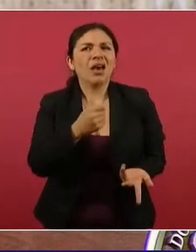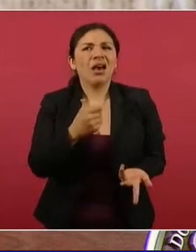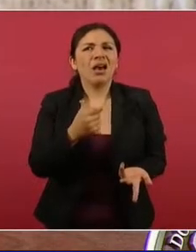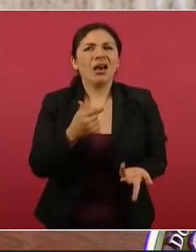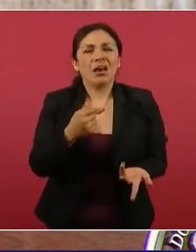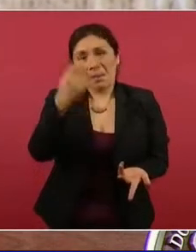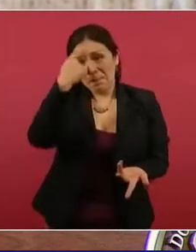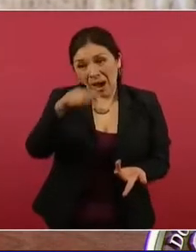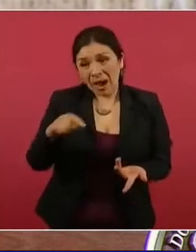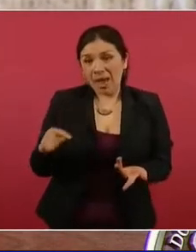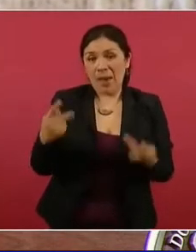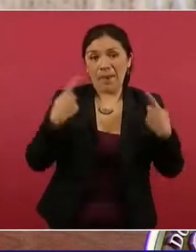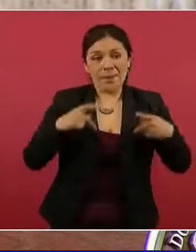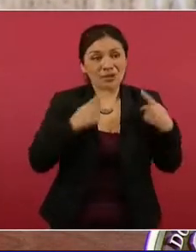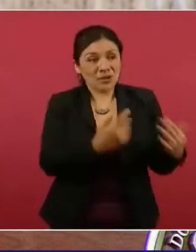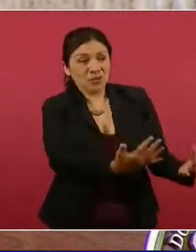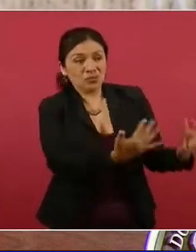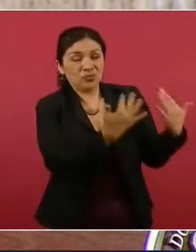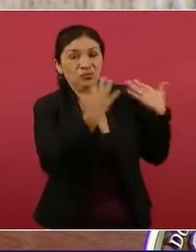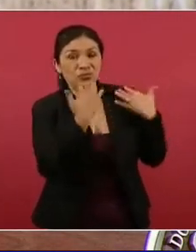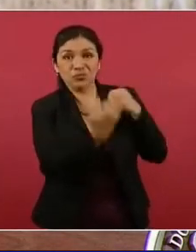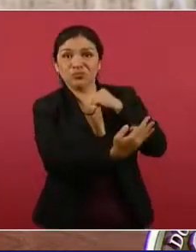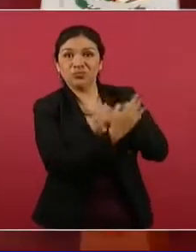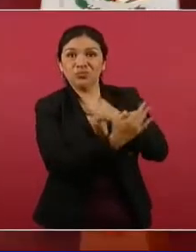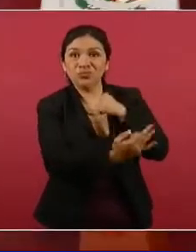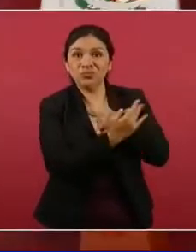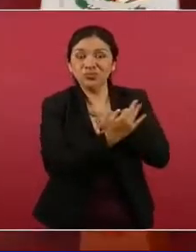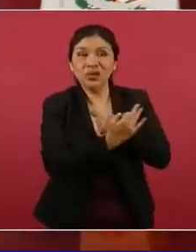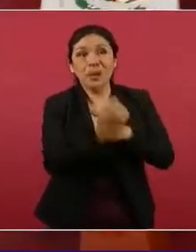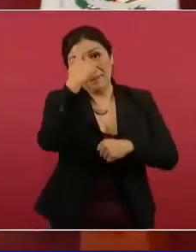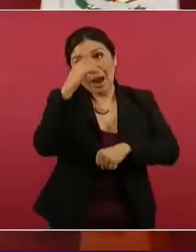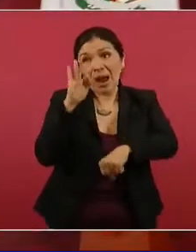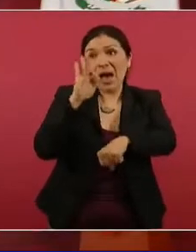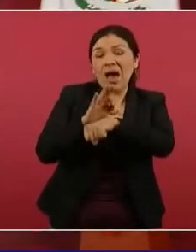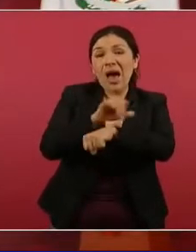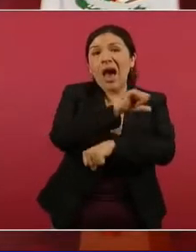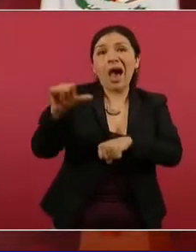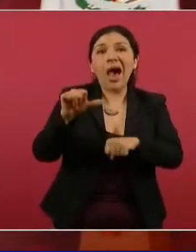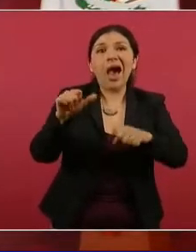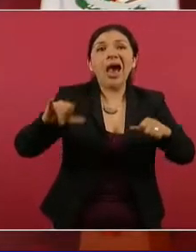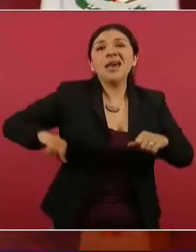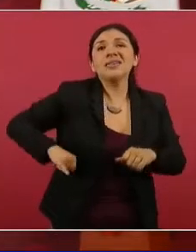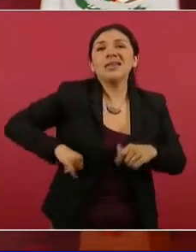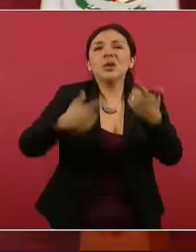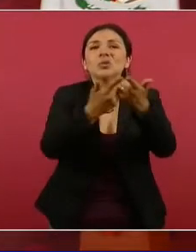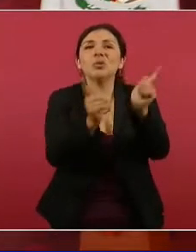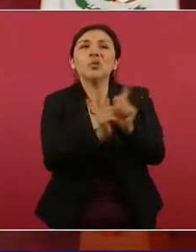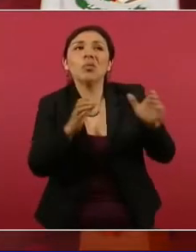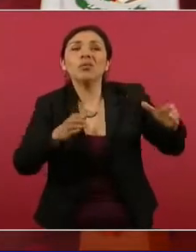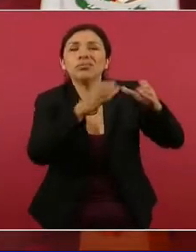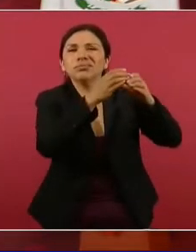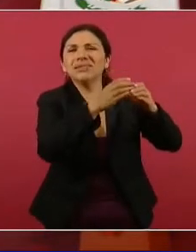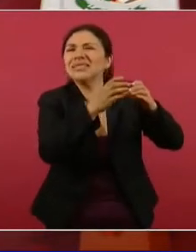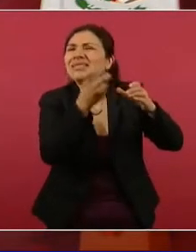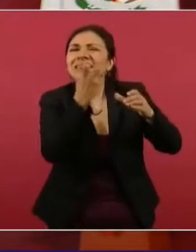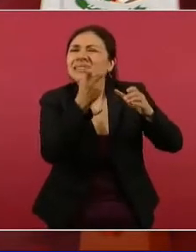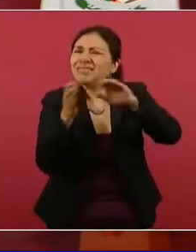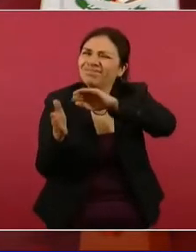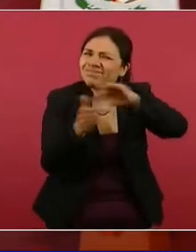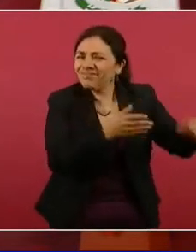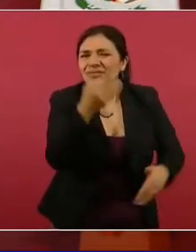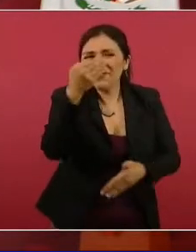en favor de los grupos de intereses creados, debe hacerse a un lado. Y hay que pensar en el